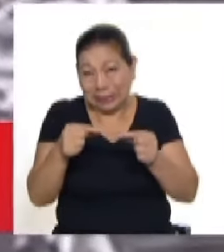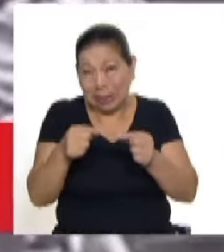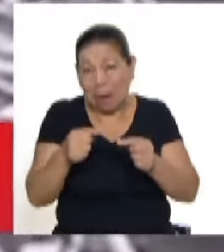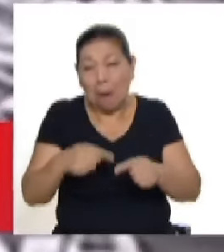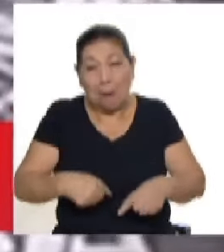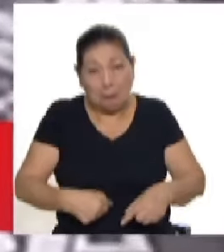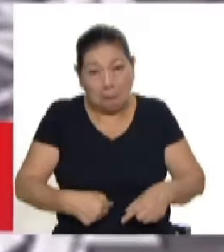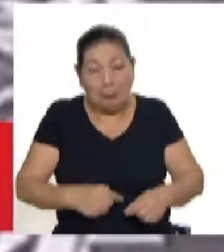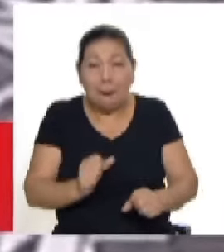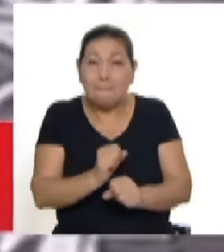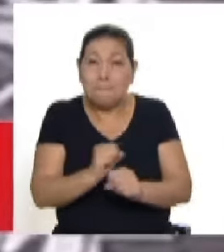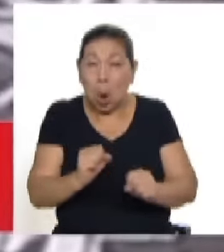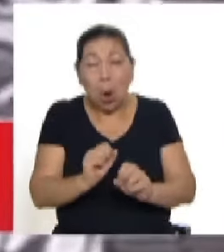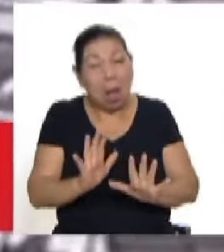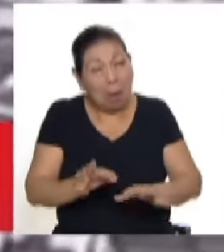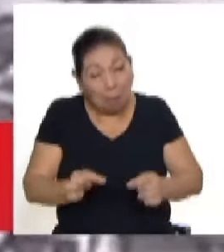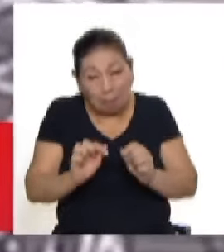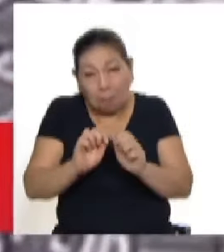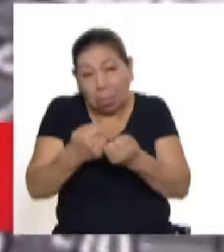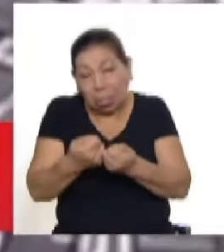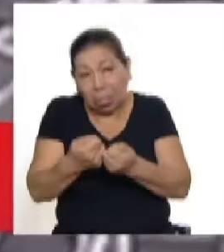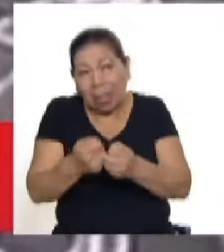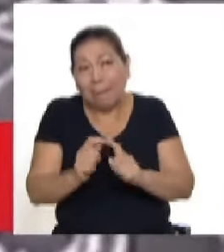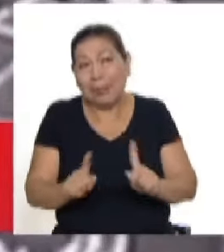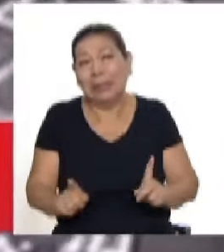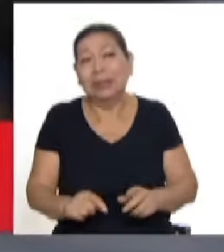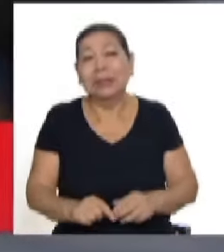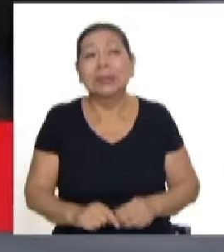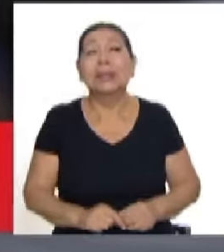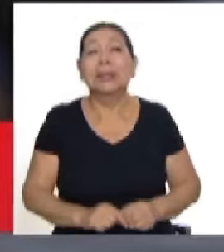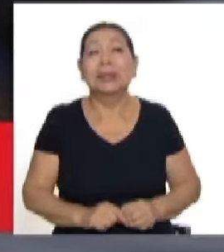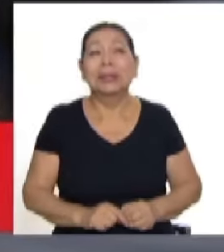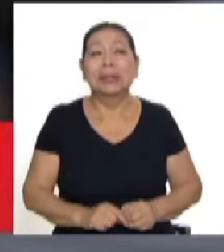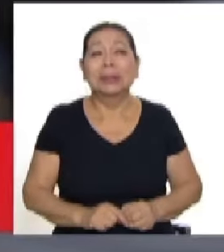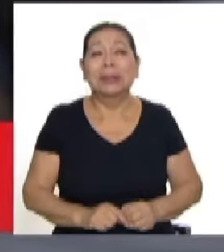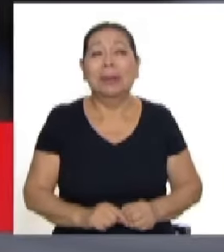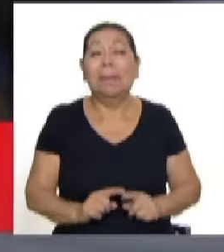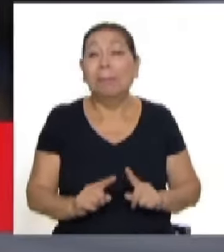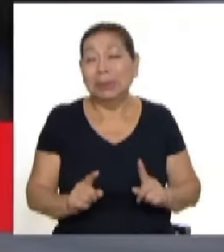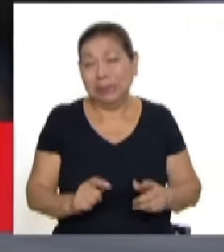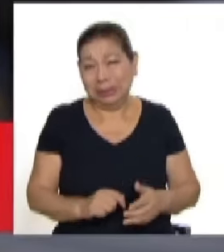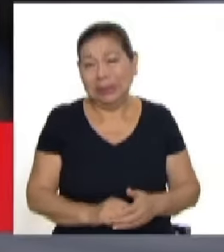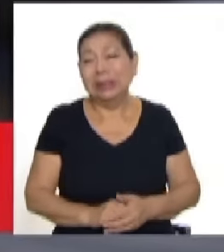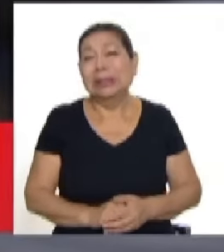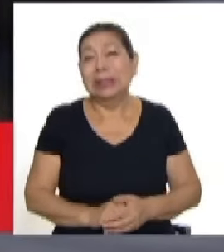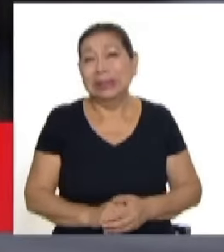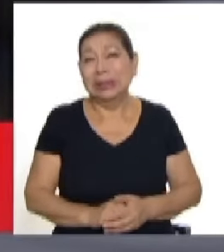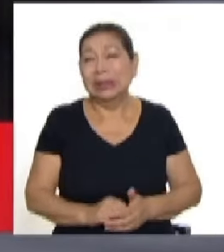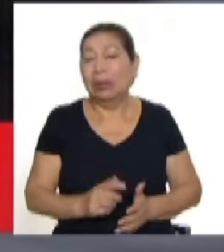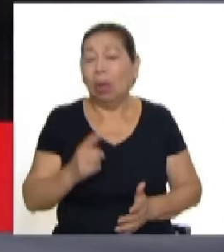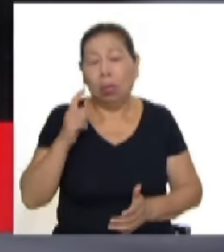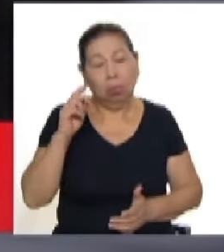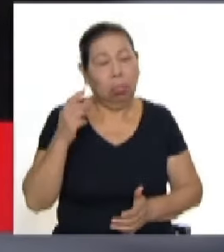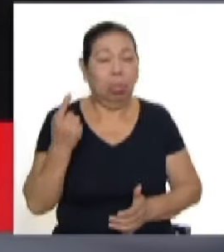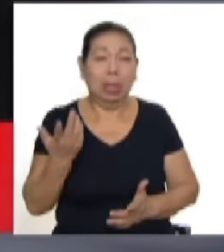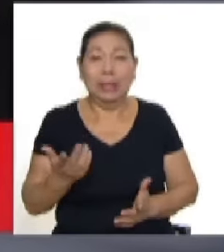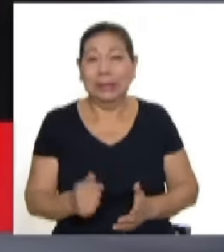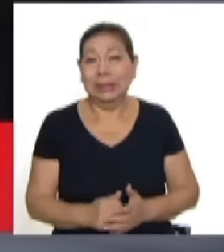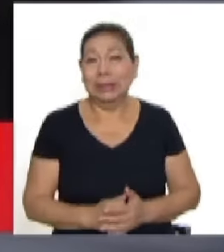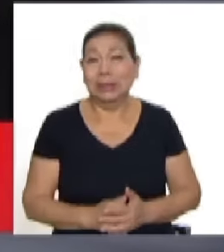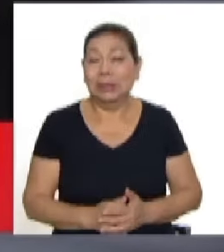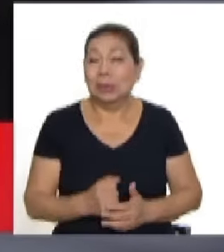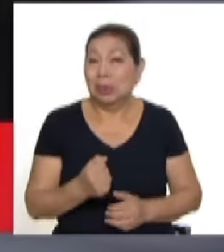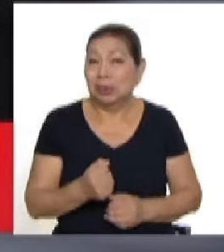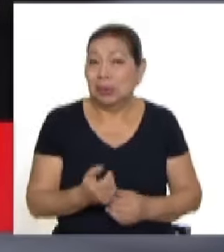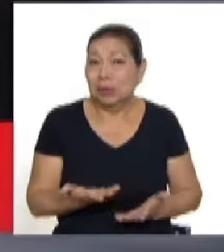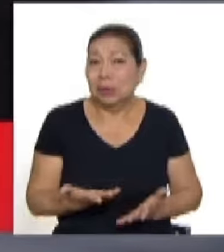estalló en su estómago. Ingresa con trastorno del sensorio, irritable, casi inconsciente, y al